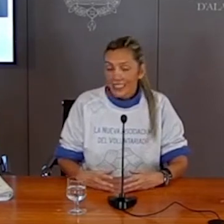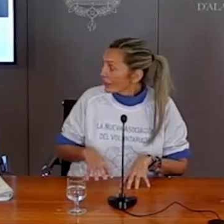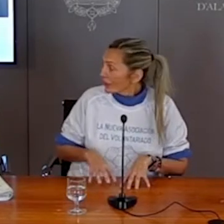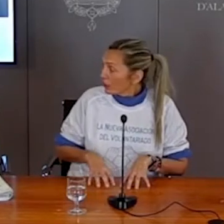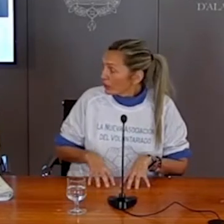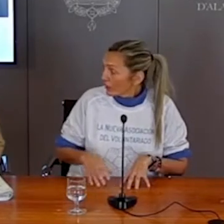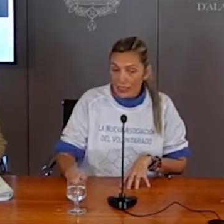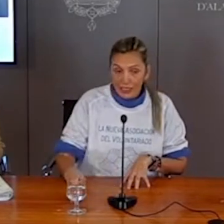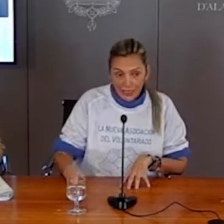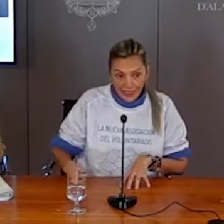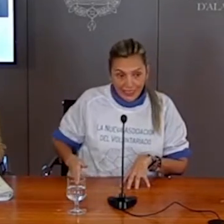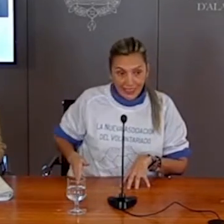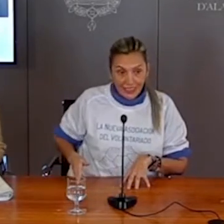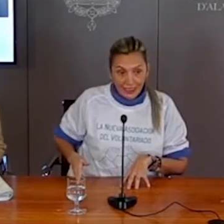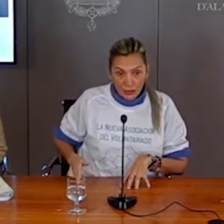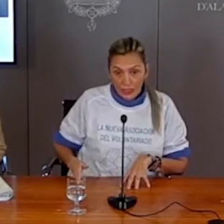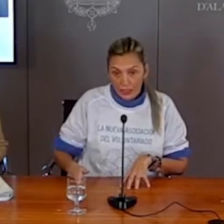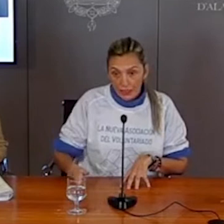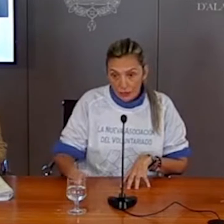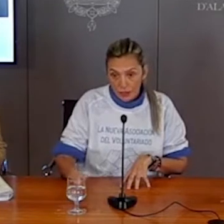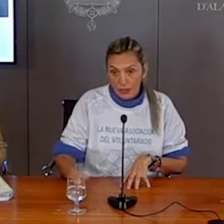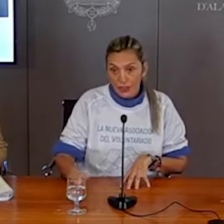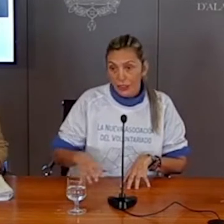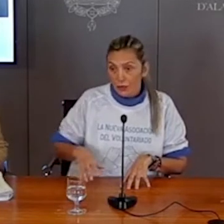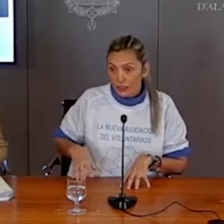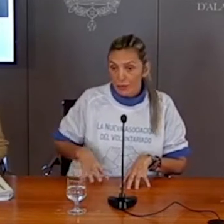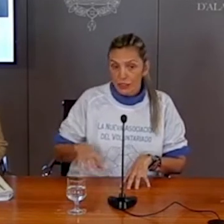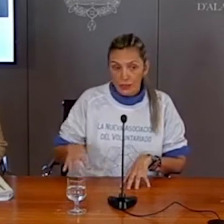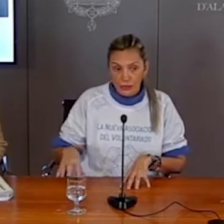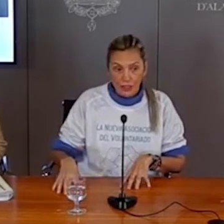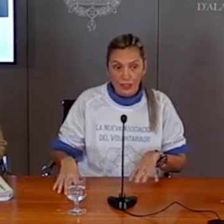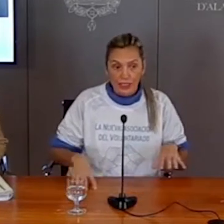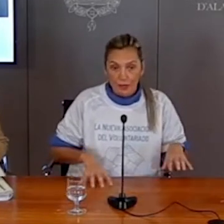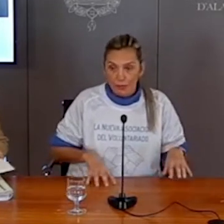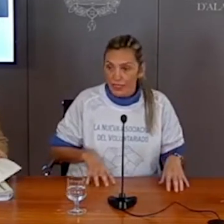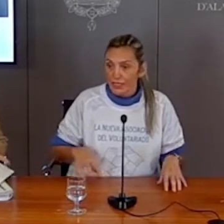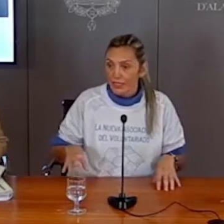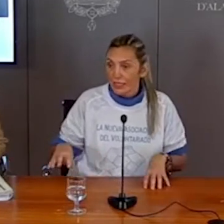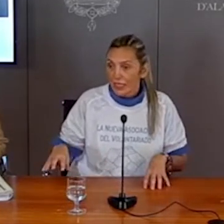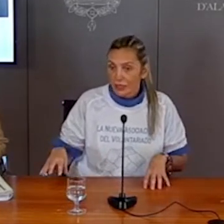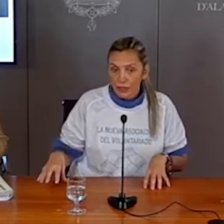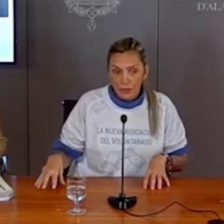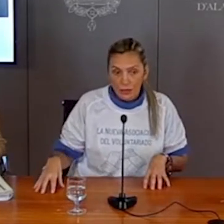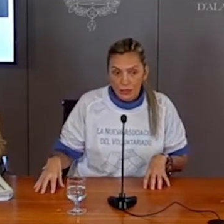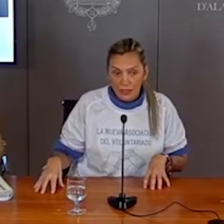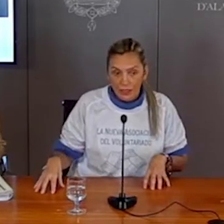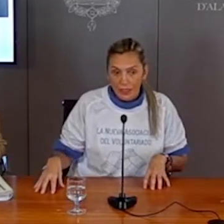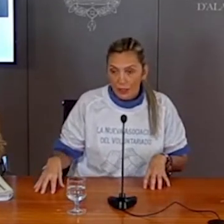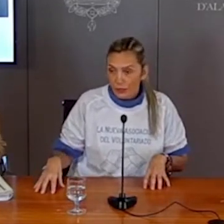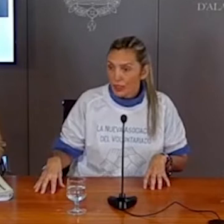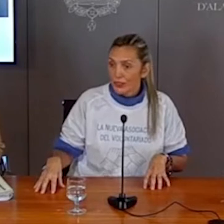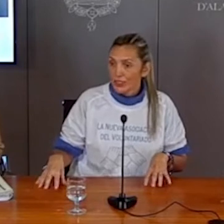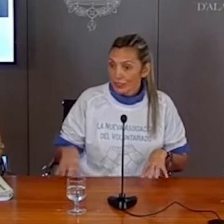que el voluntariado es el eje de una gran transformación que aglutinamos asociaciones empresas aglutinamos